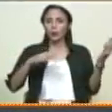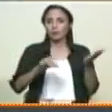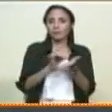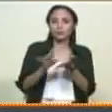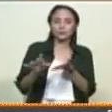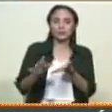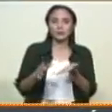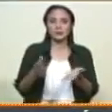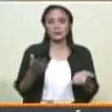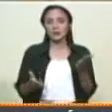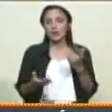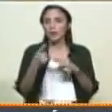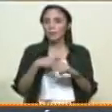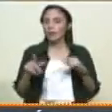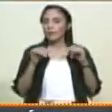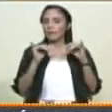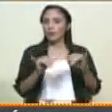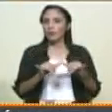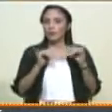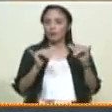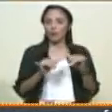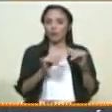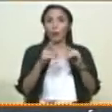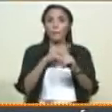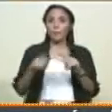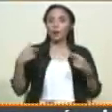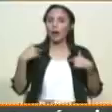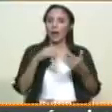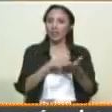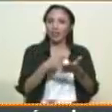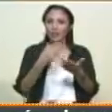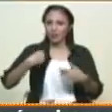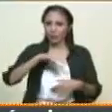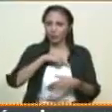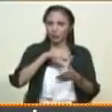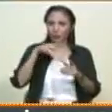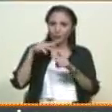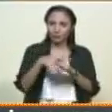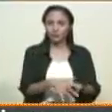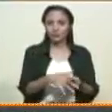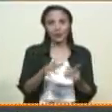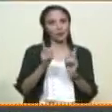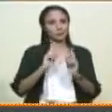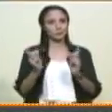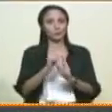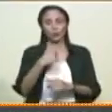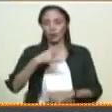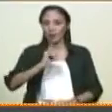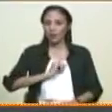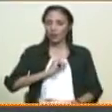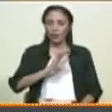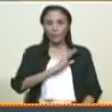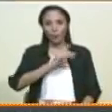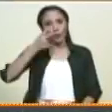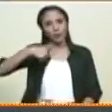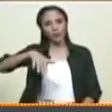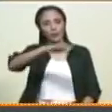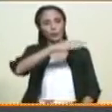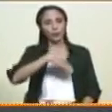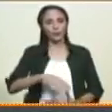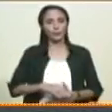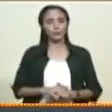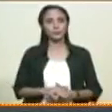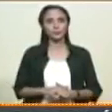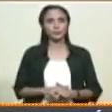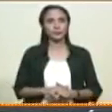ahí, pero jamás y nunca pueden vencer la dignidad de este pueblo. El día que